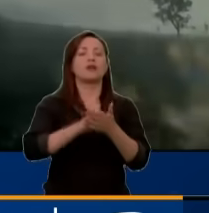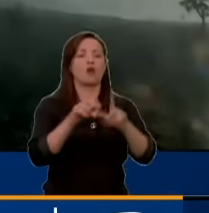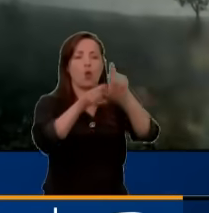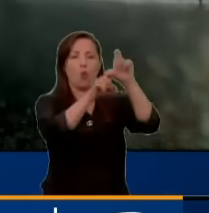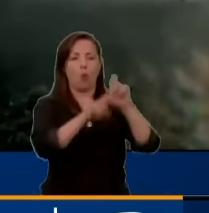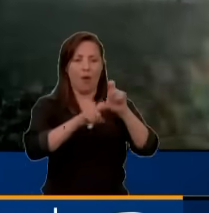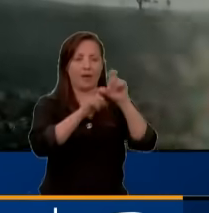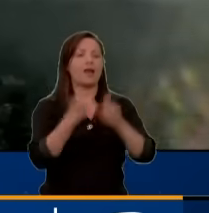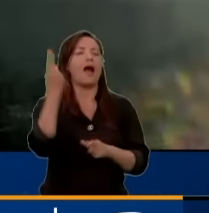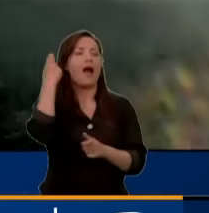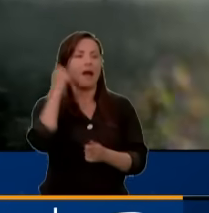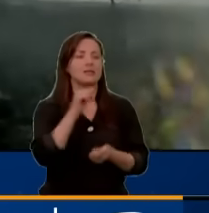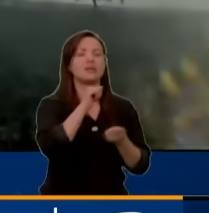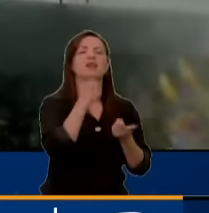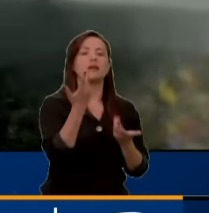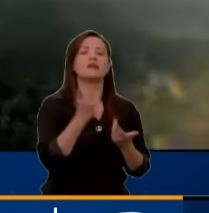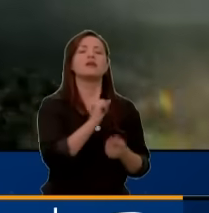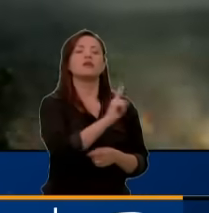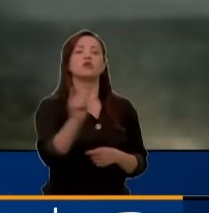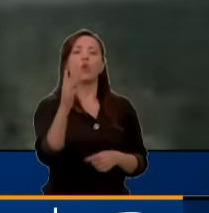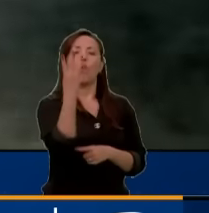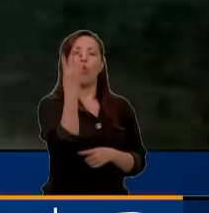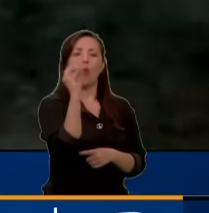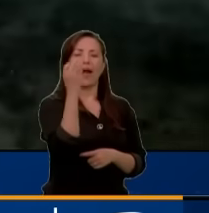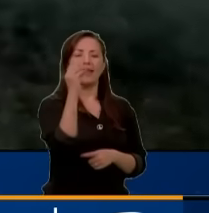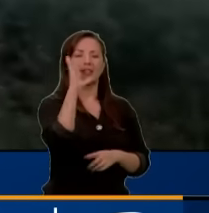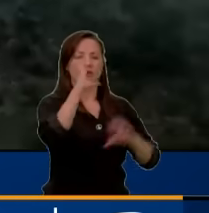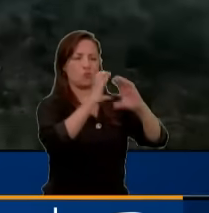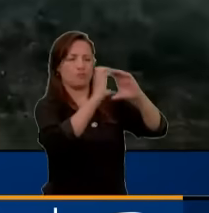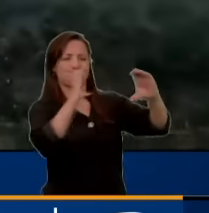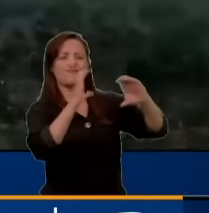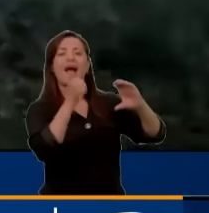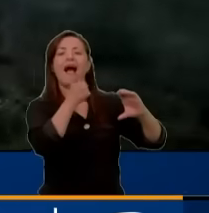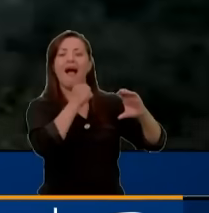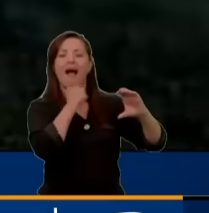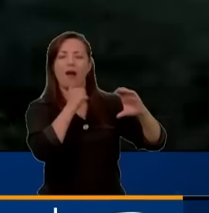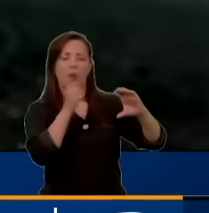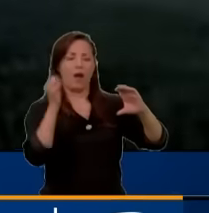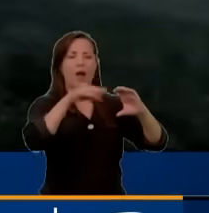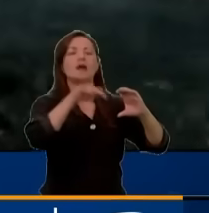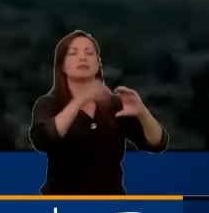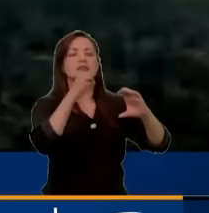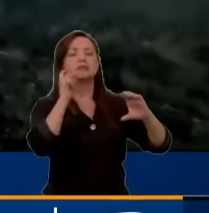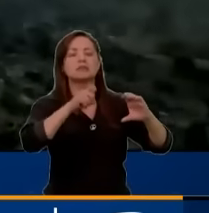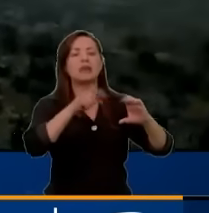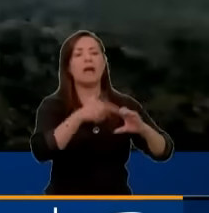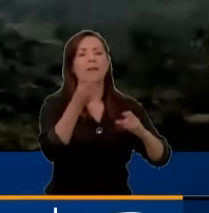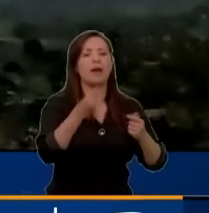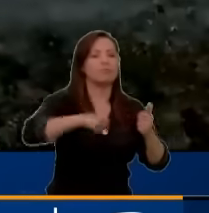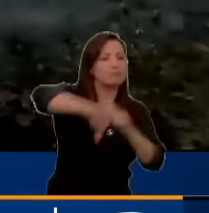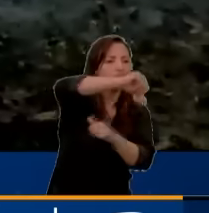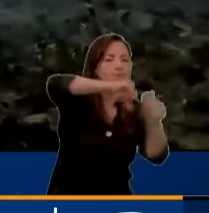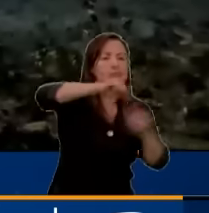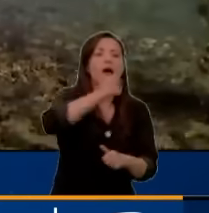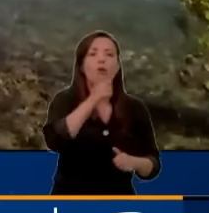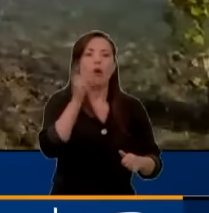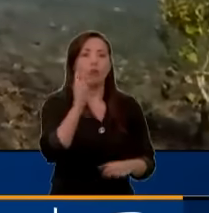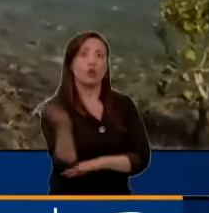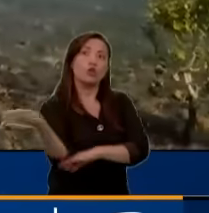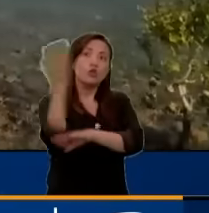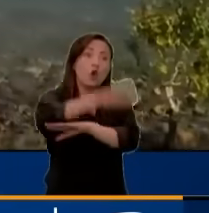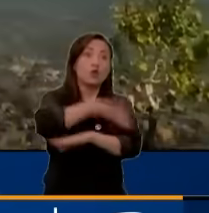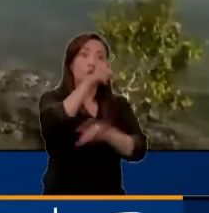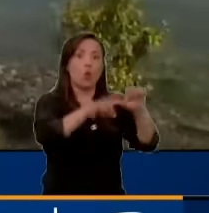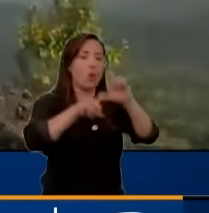ayer 40 carrotanques doble troques para poder sostener la movilidad del agua, porque hoy día la necesidad de agua en la Guajira